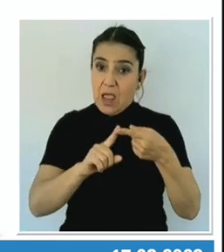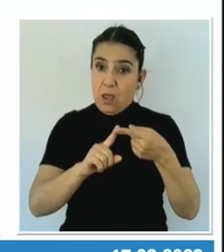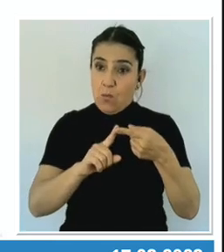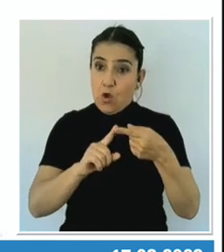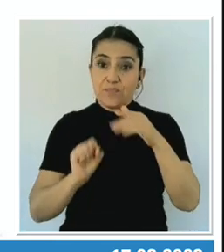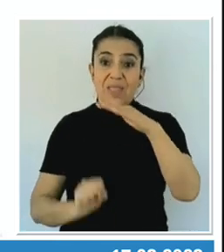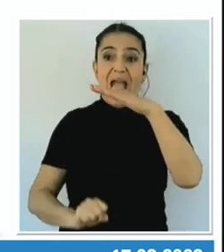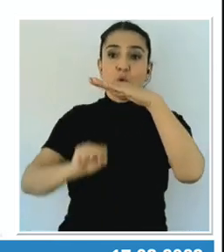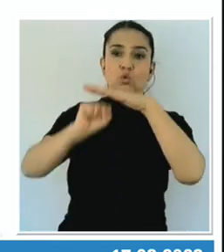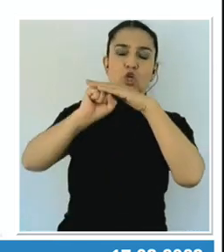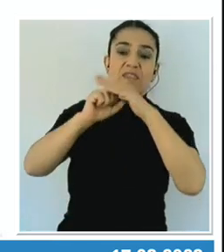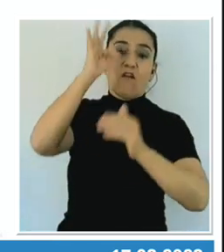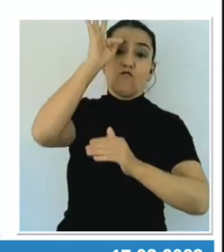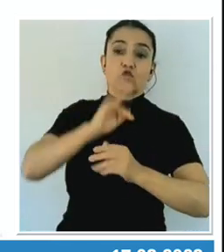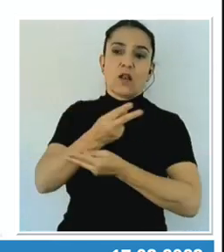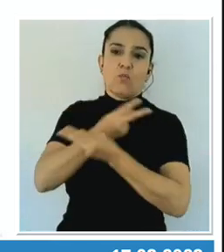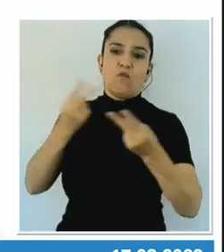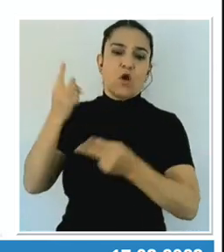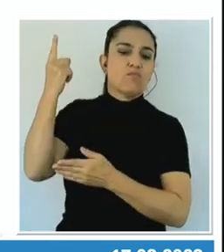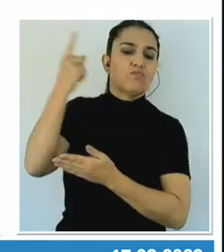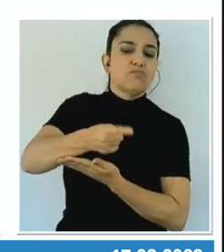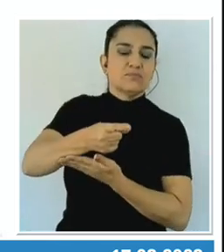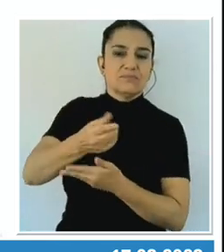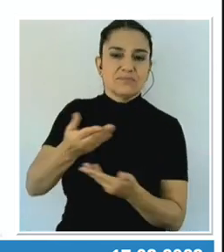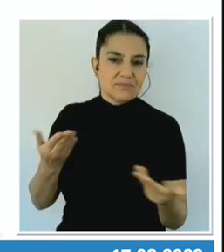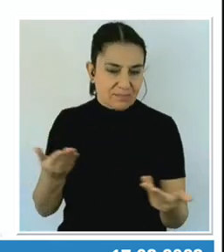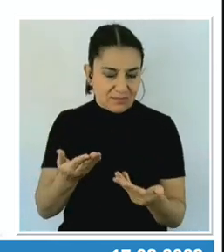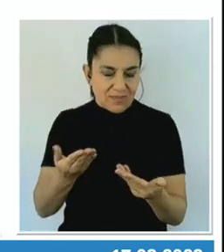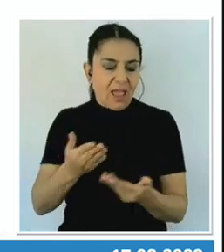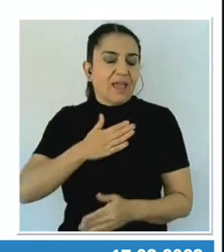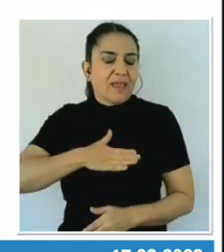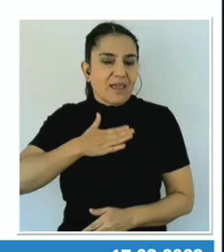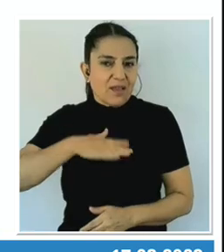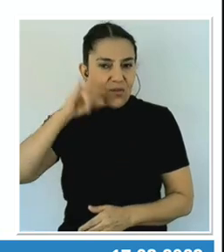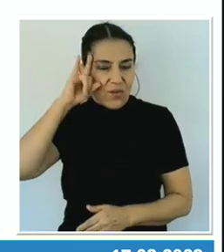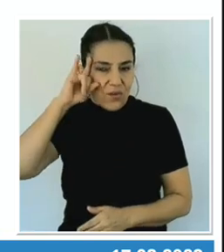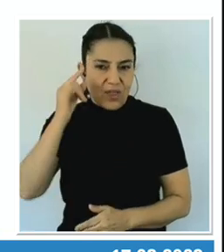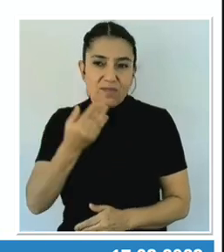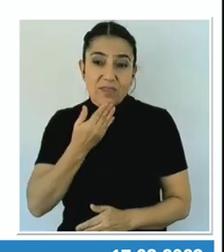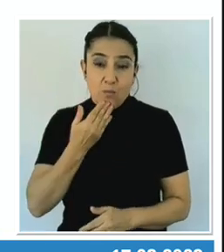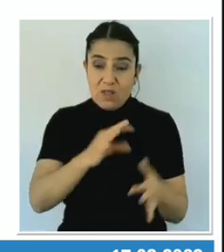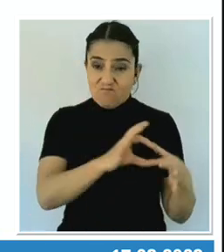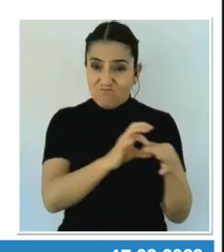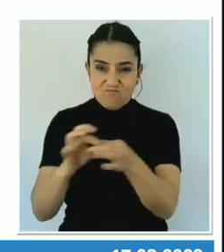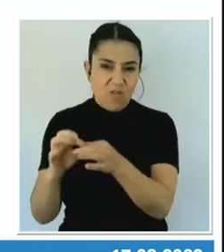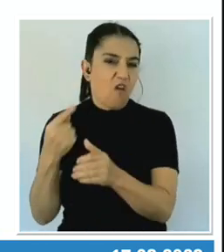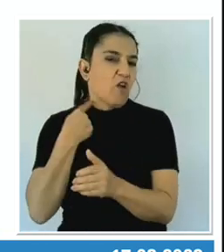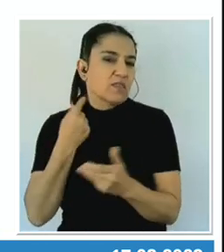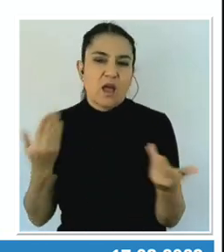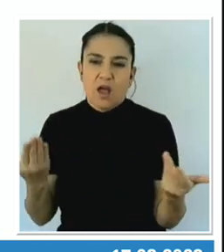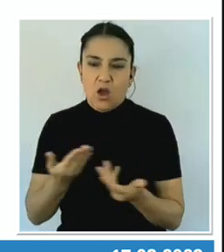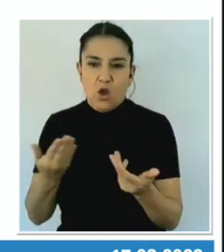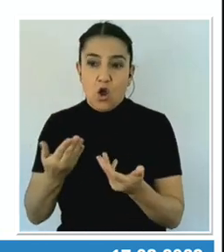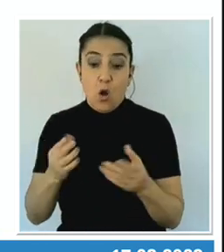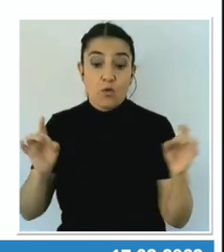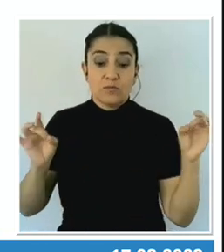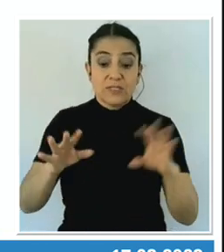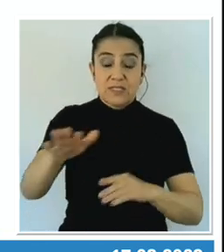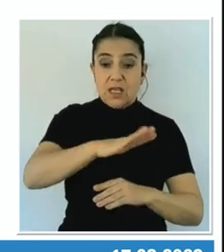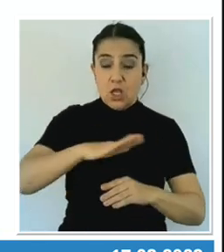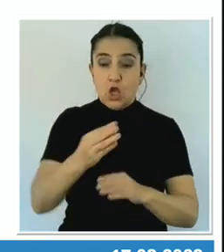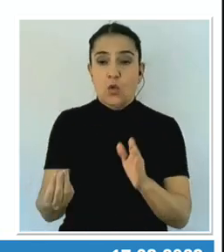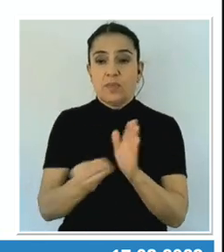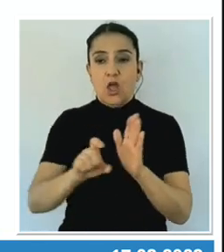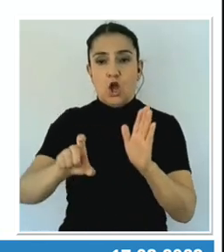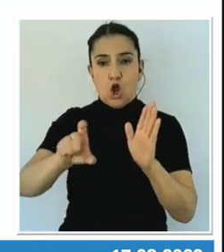funcionario público. Quiero recordar también que el efecto del caso fortuito en el Código Civil es la extinción